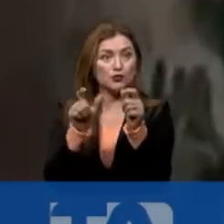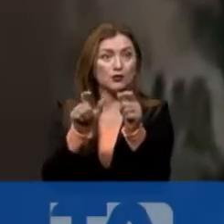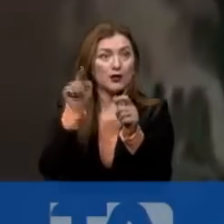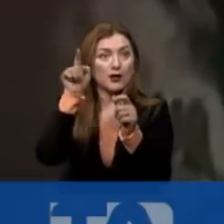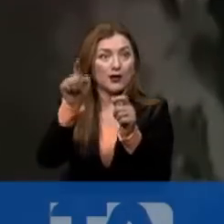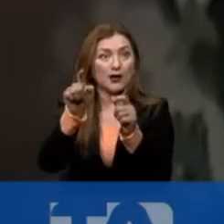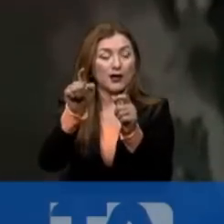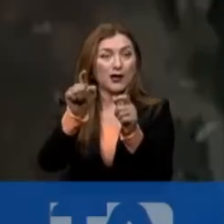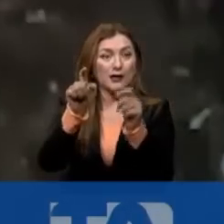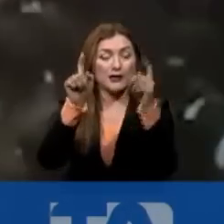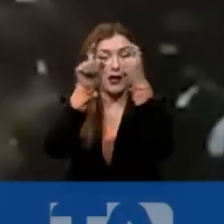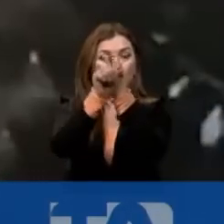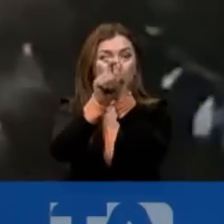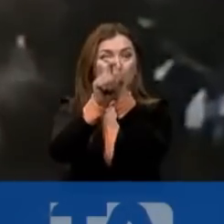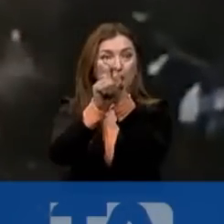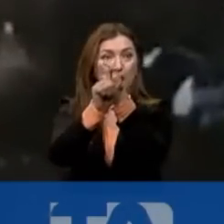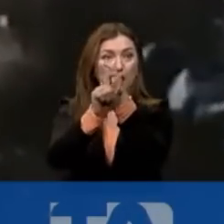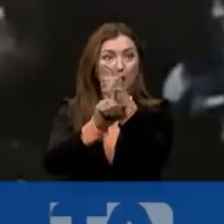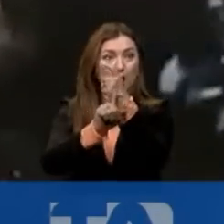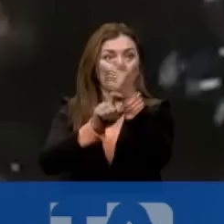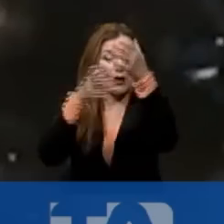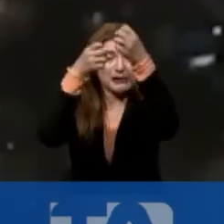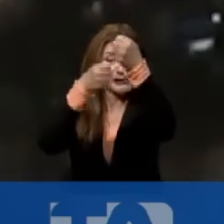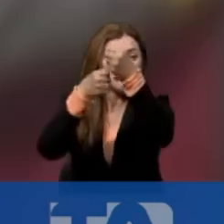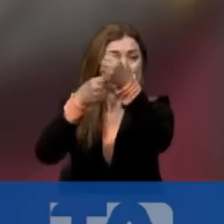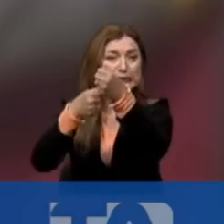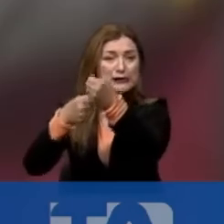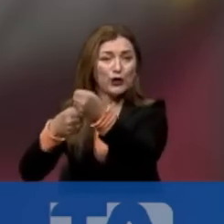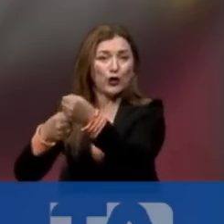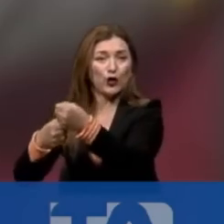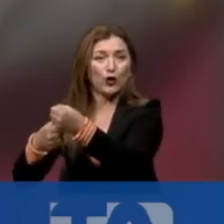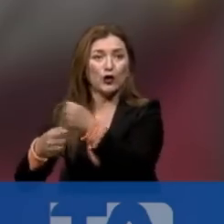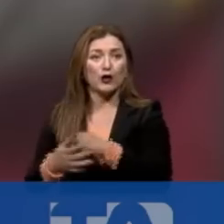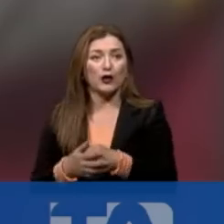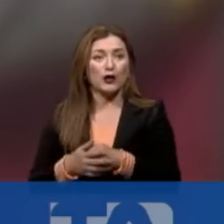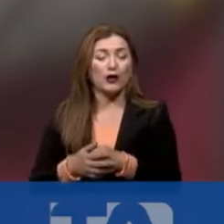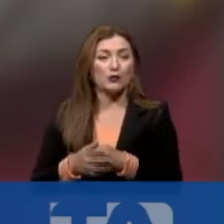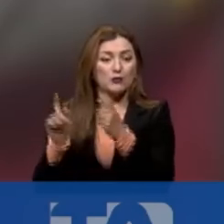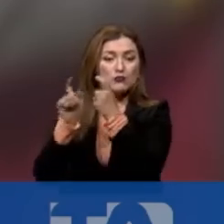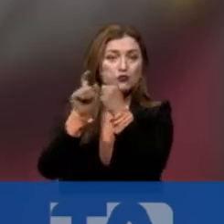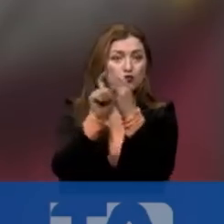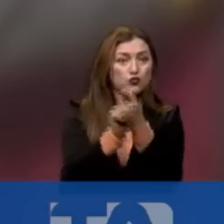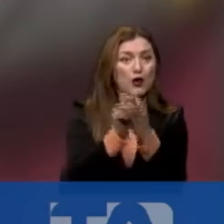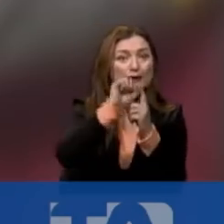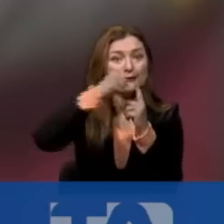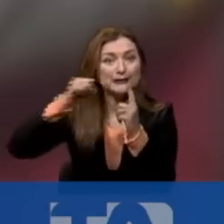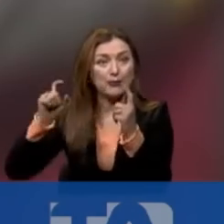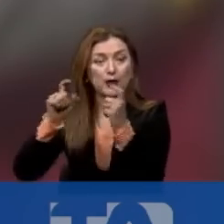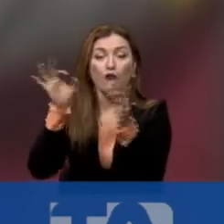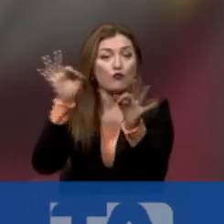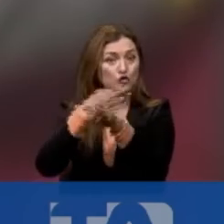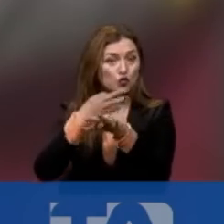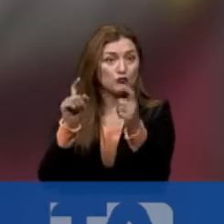con cuerdas desde las cabinas. ¡Bien! Mientras que otros lograron descender cuando se restableció el sistema.